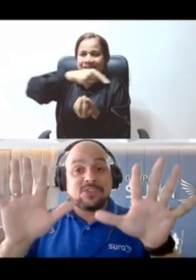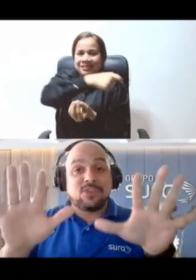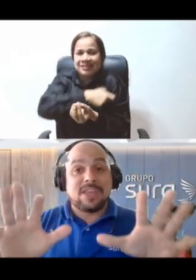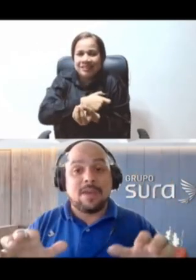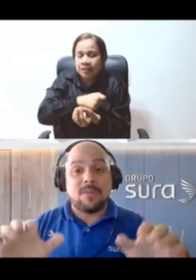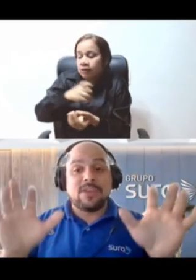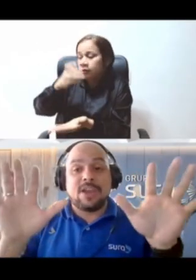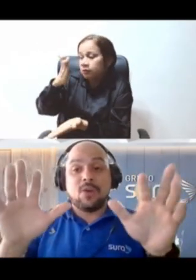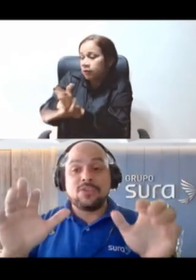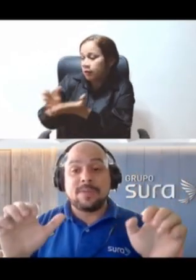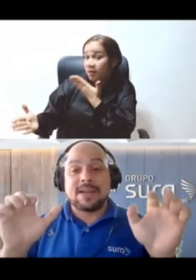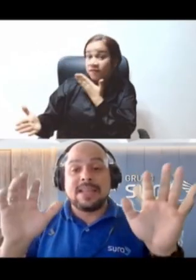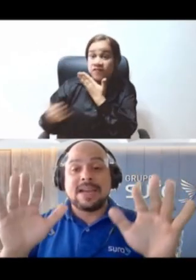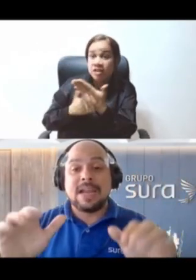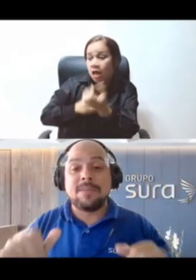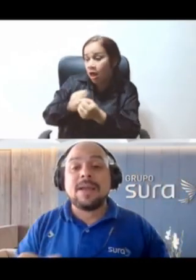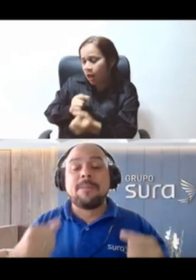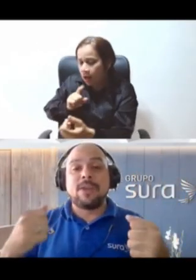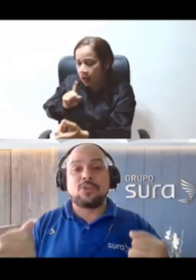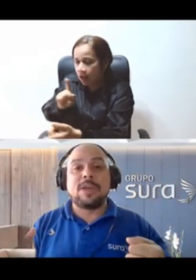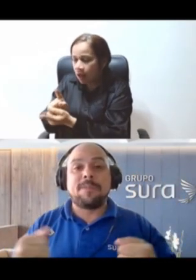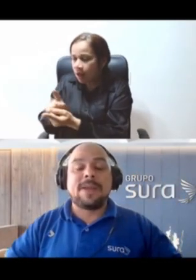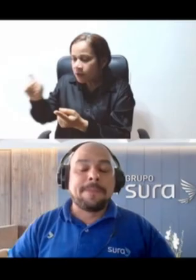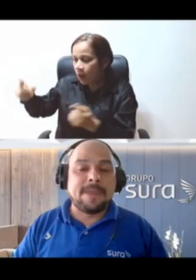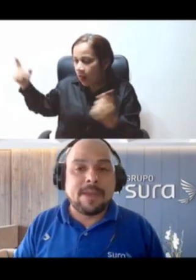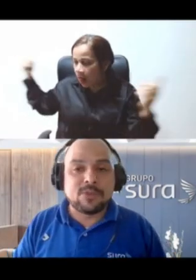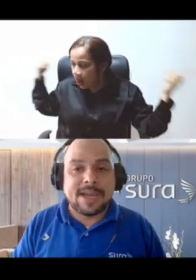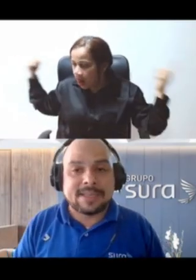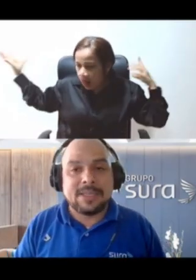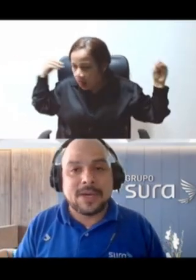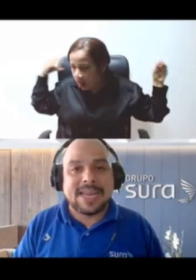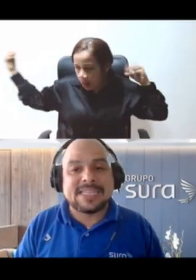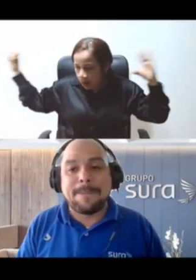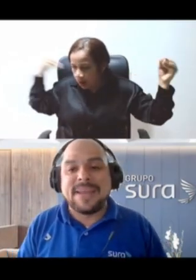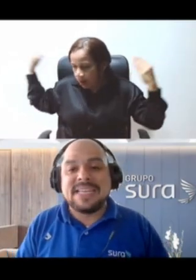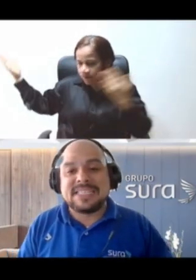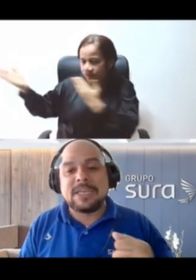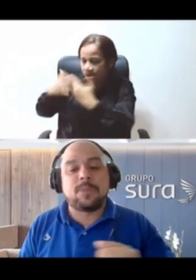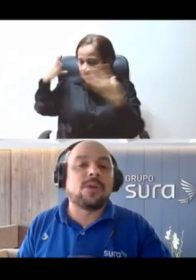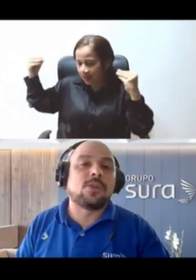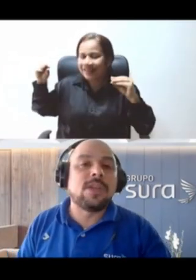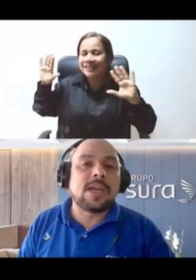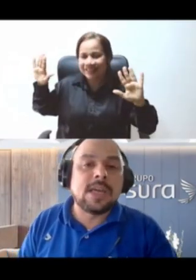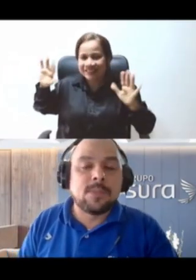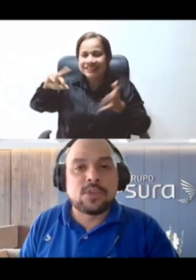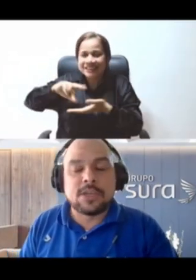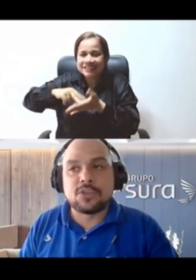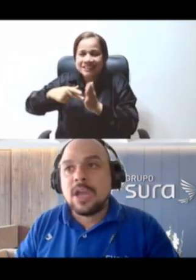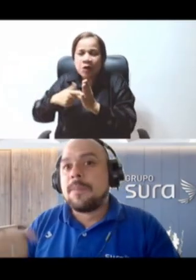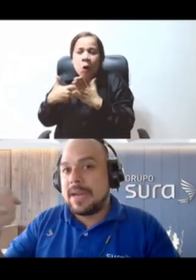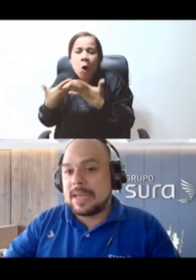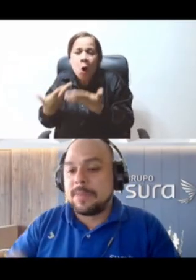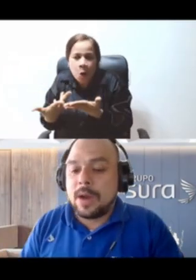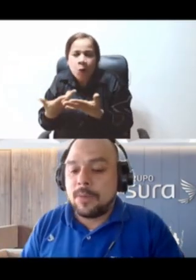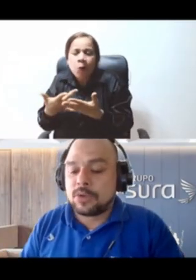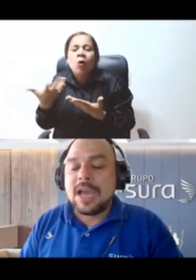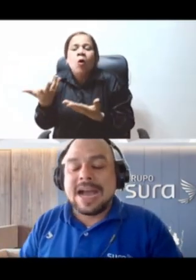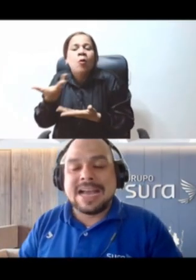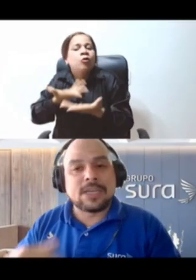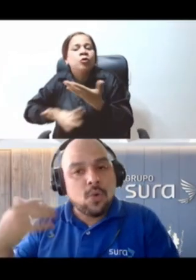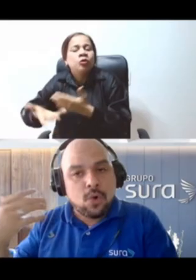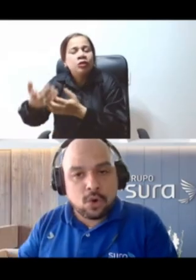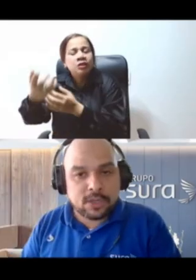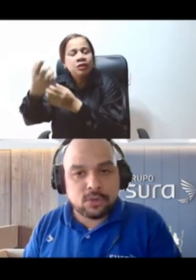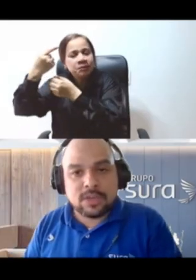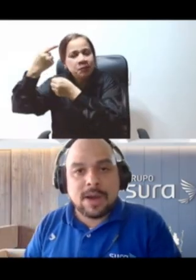esos mensajes y es donde debemos de conservar la calma, pero siempre debemos activar ese principio de solidaridad, muchachos, para que